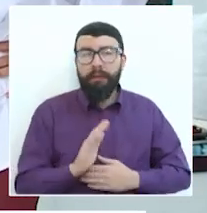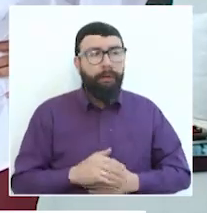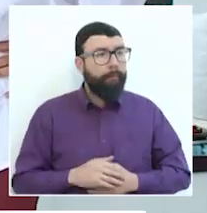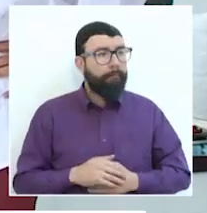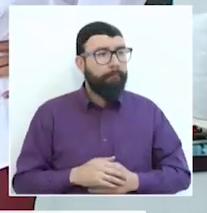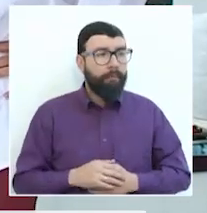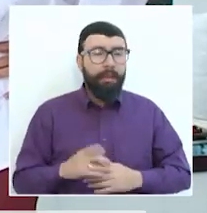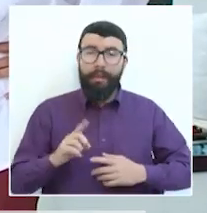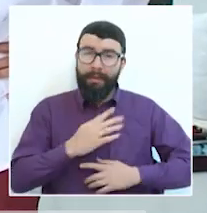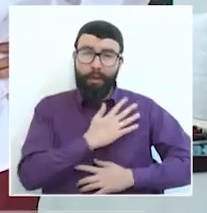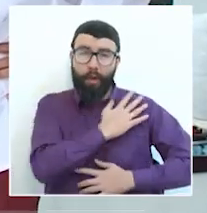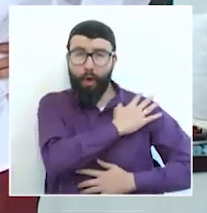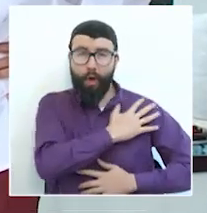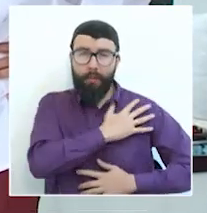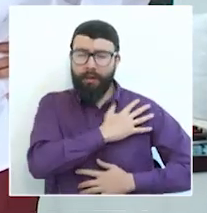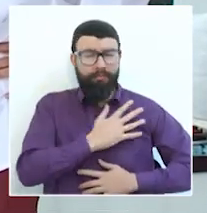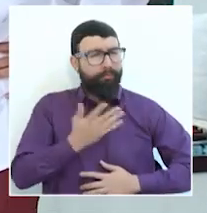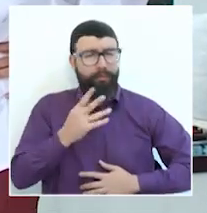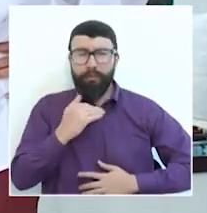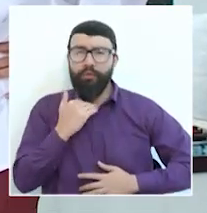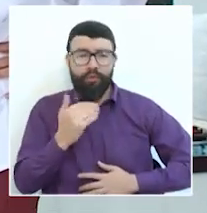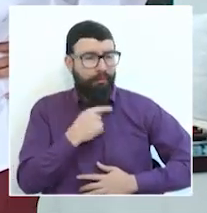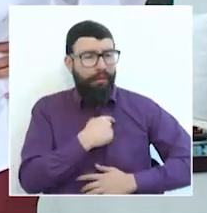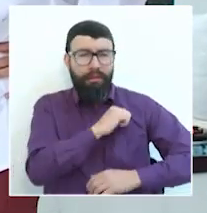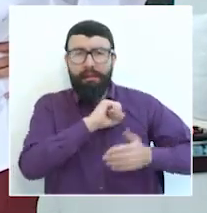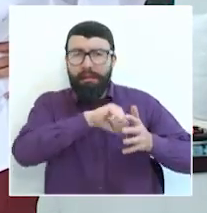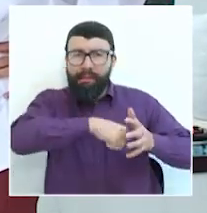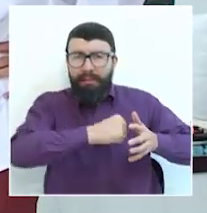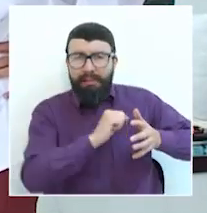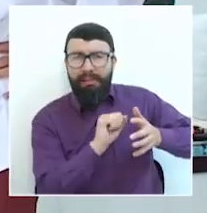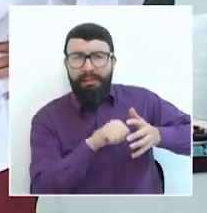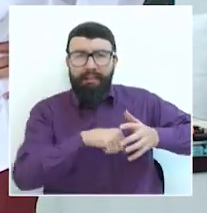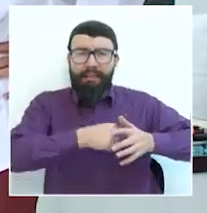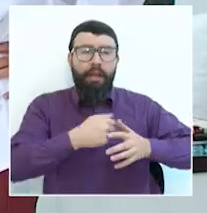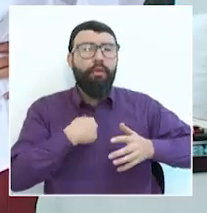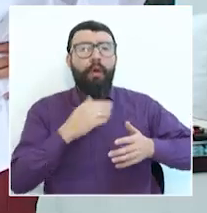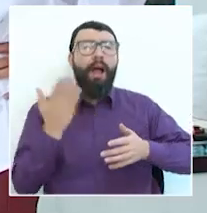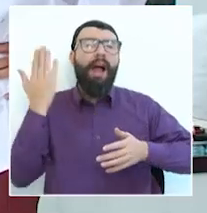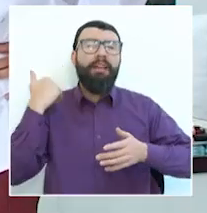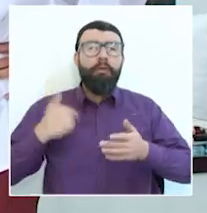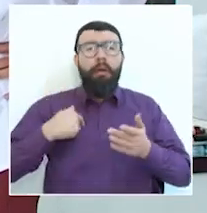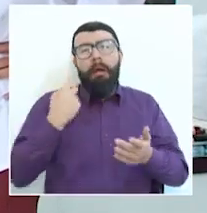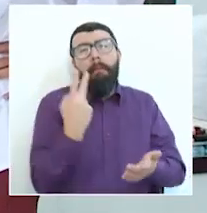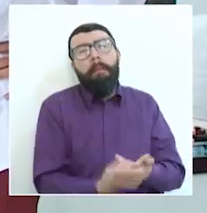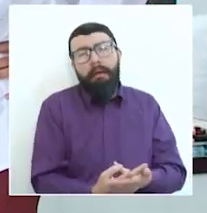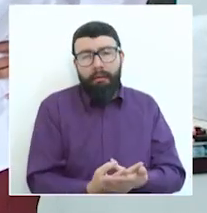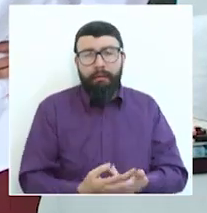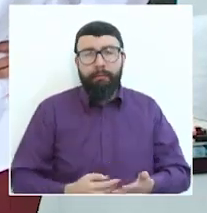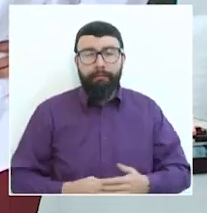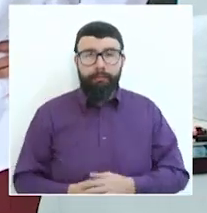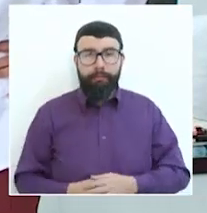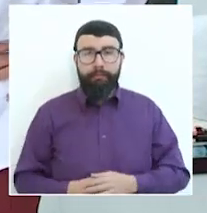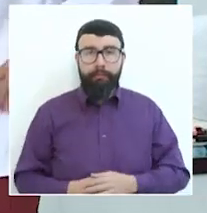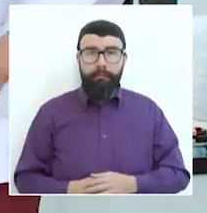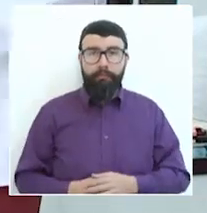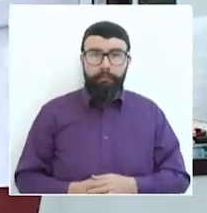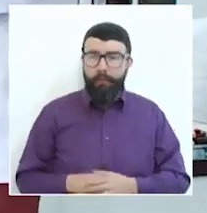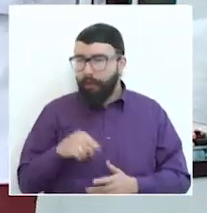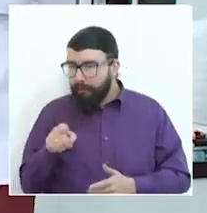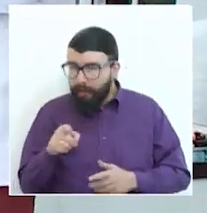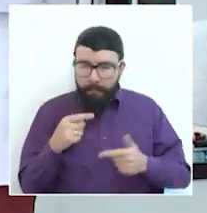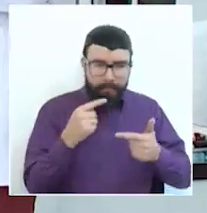hombro también parece que tengo el manguito rotador también en una caída. Entonces todo parte, esto es un todo, esto